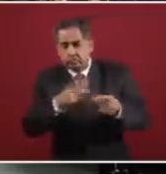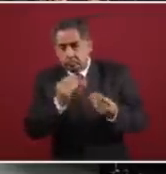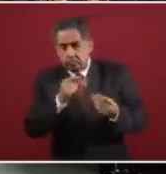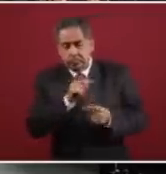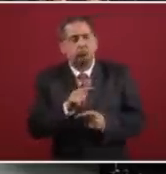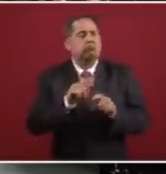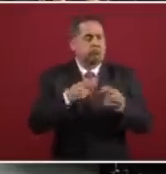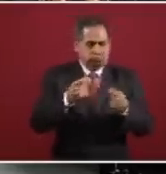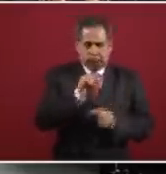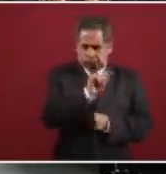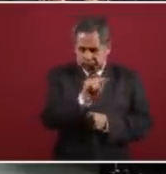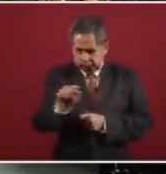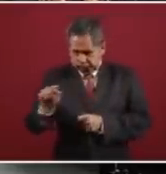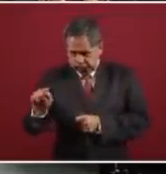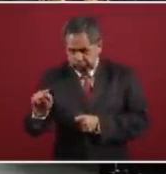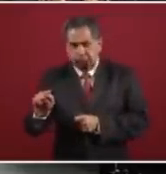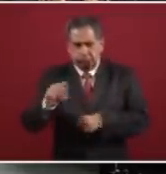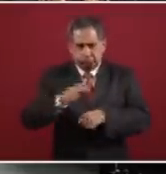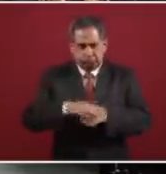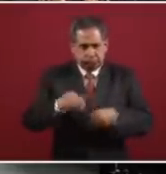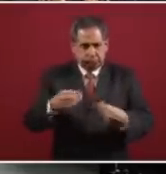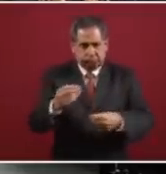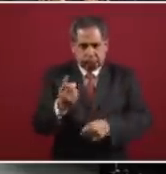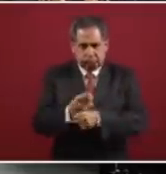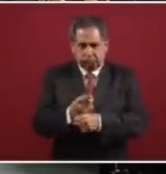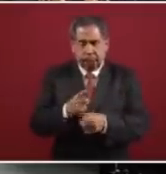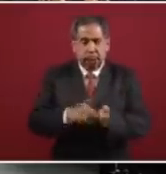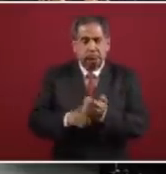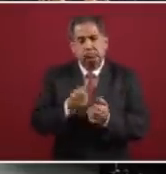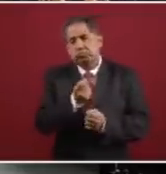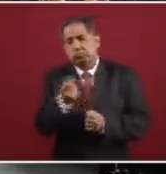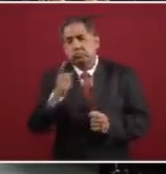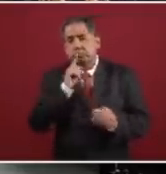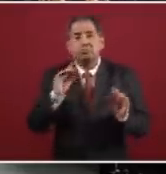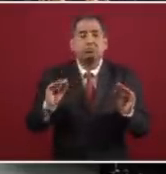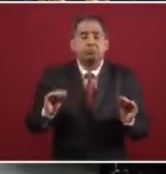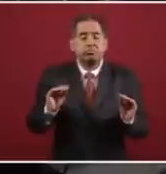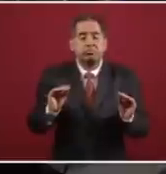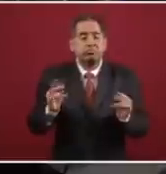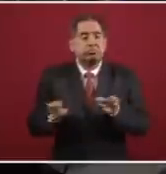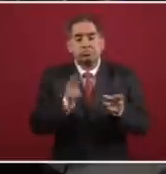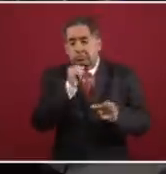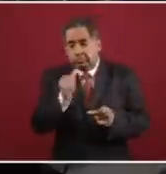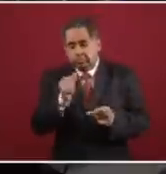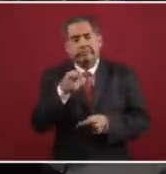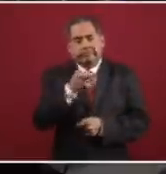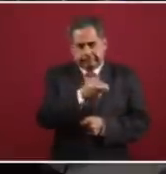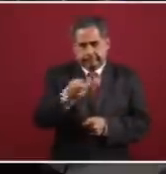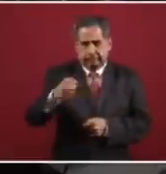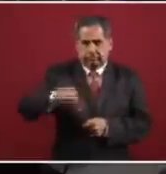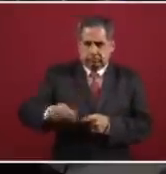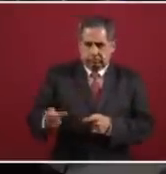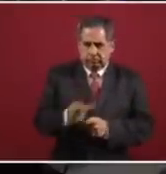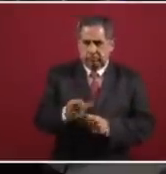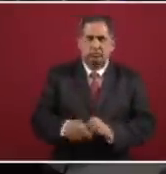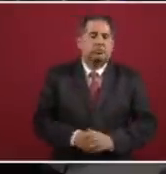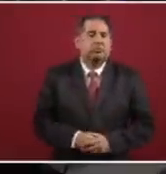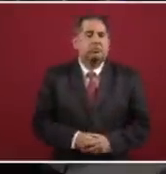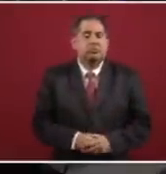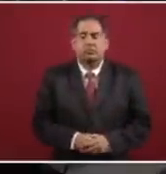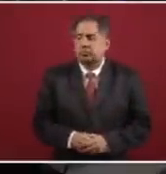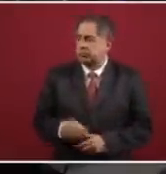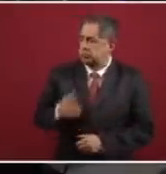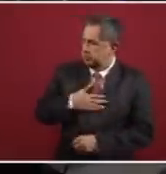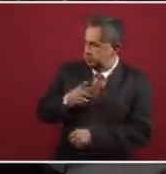les vamos a dar la oportunidad. A los que no han estado preguntando. Bien. Buenos días, señor presidente.